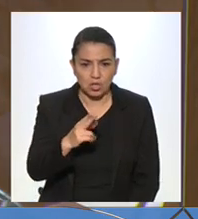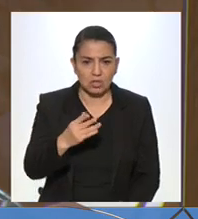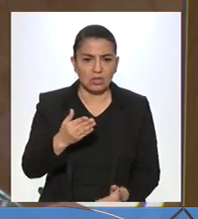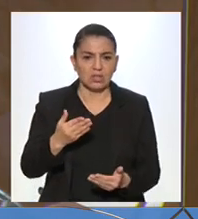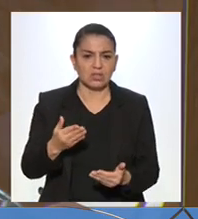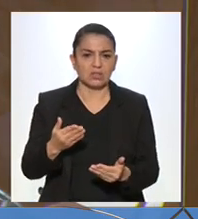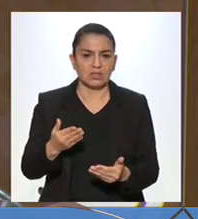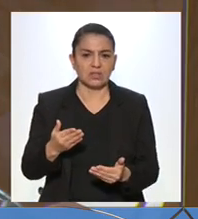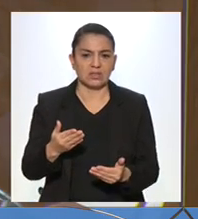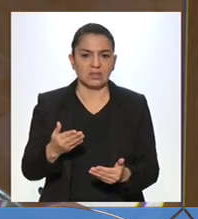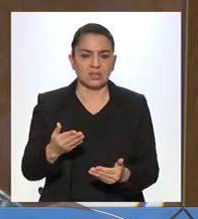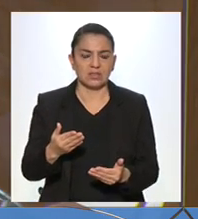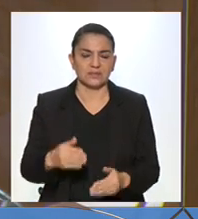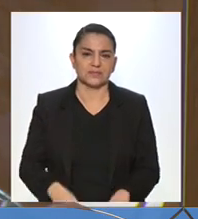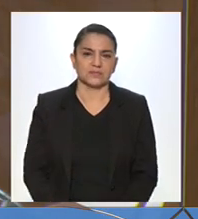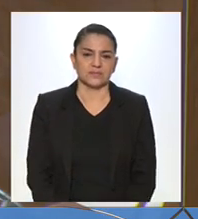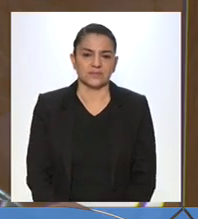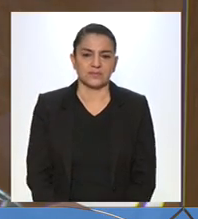queda...